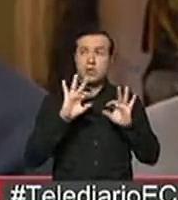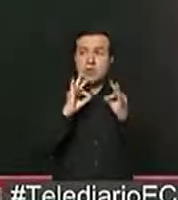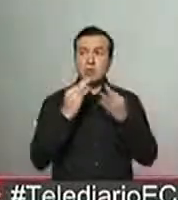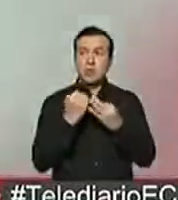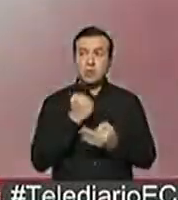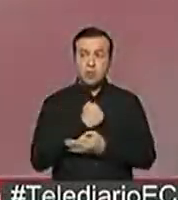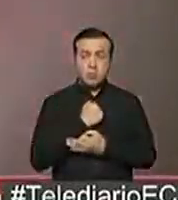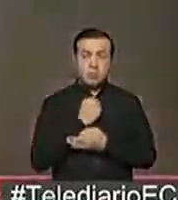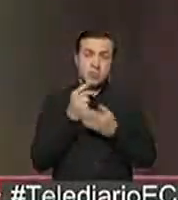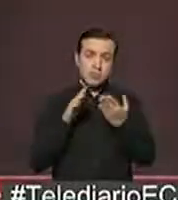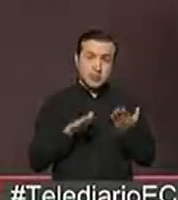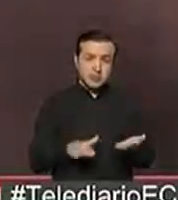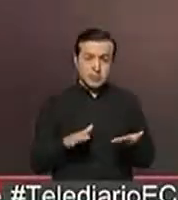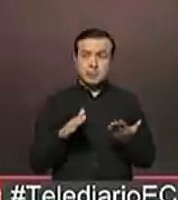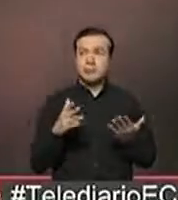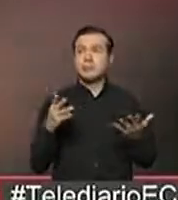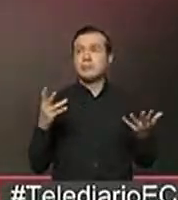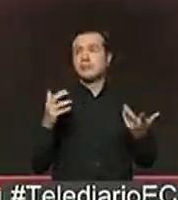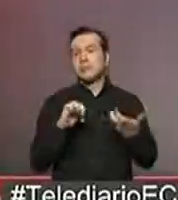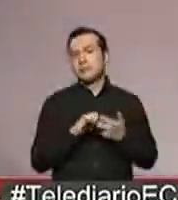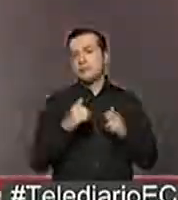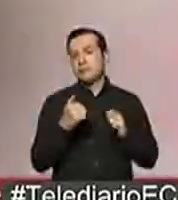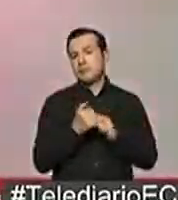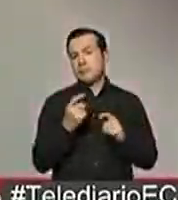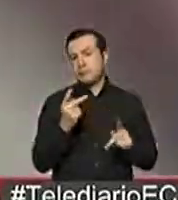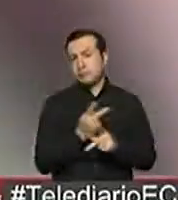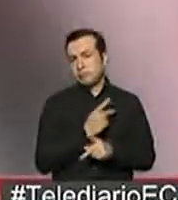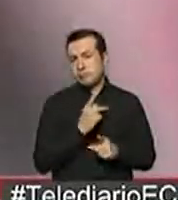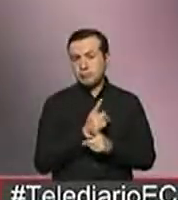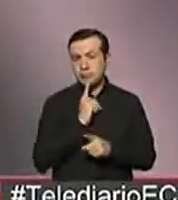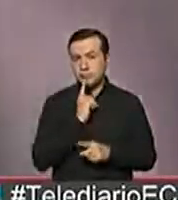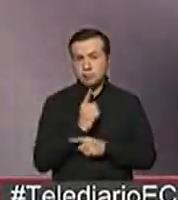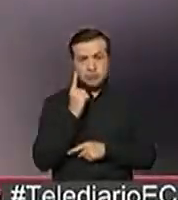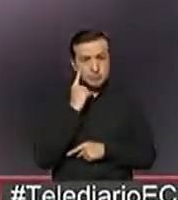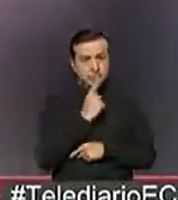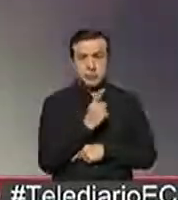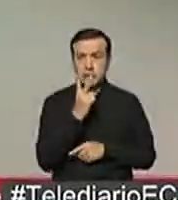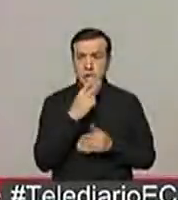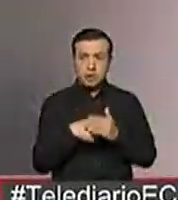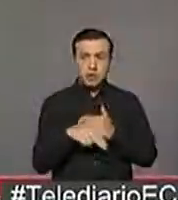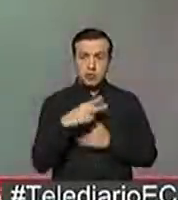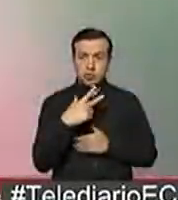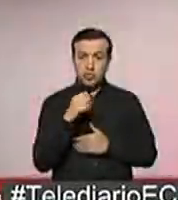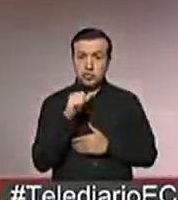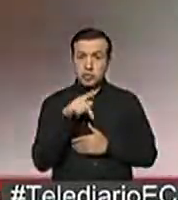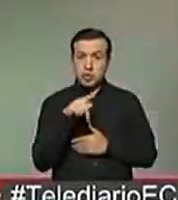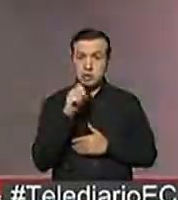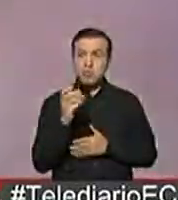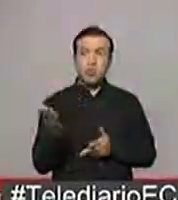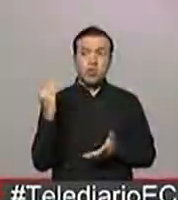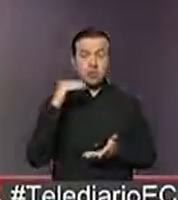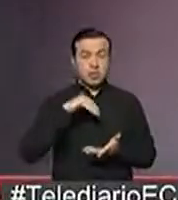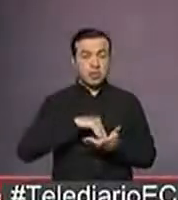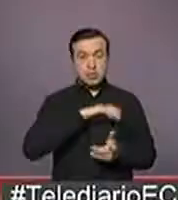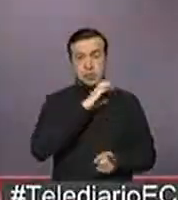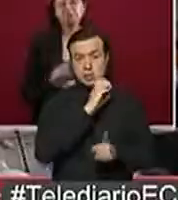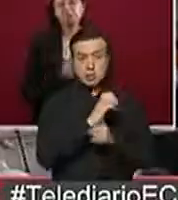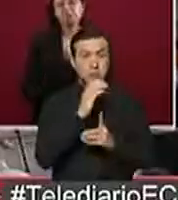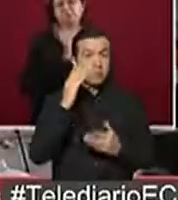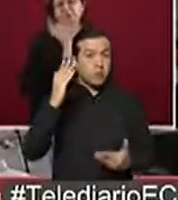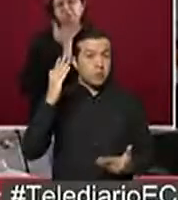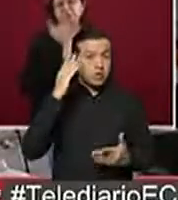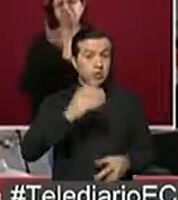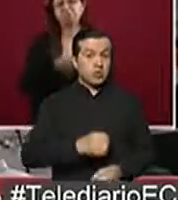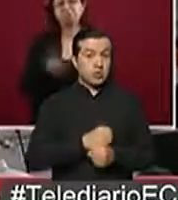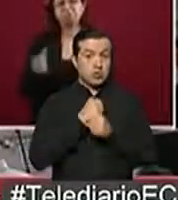familia. Y es que esta matanza, ocurrida tras el fallido operativo contra el hijo del Chapo Guzmán, vuelve a poner en cuestión la política de